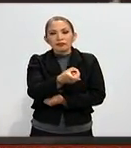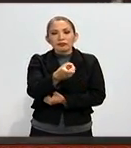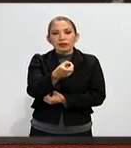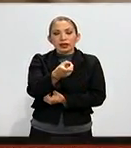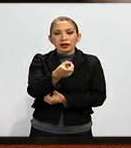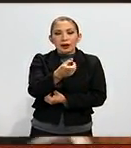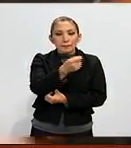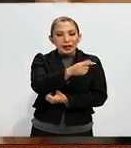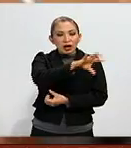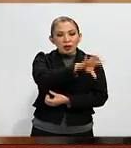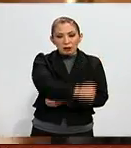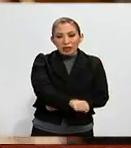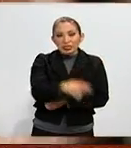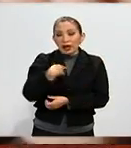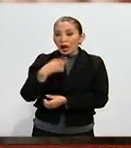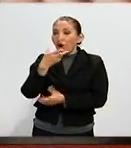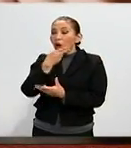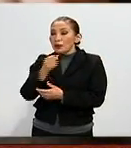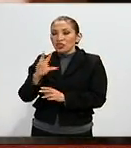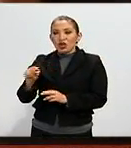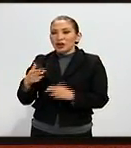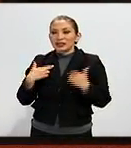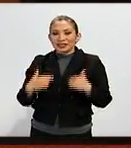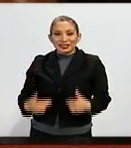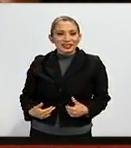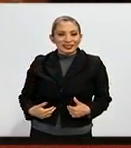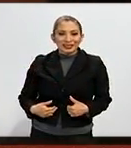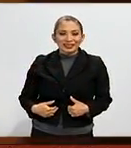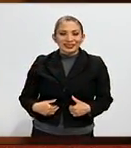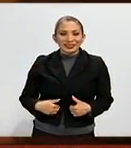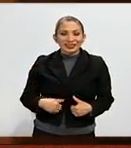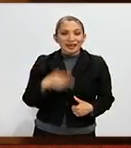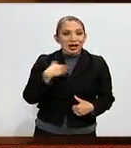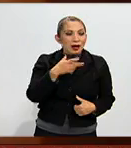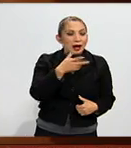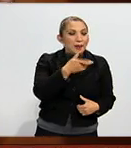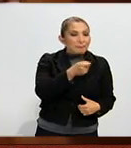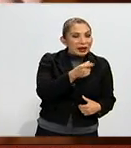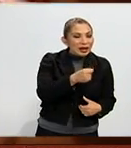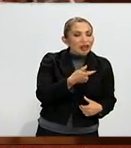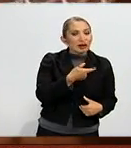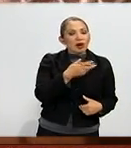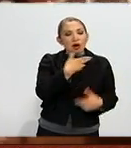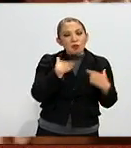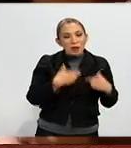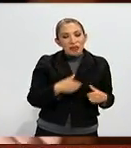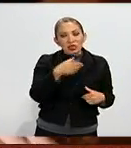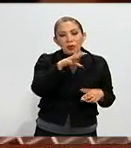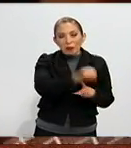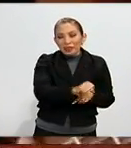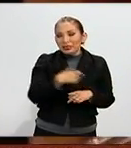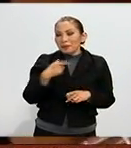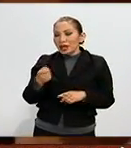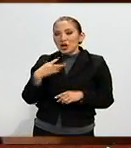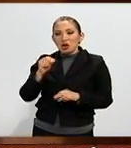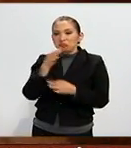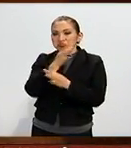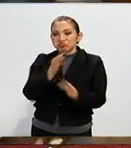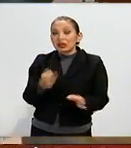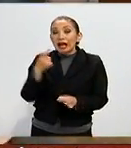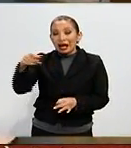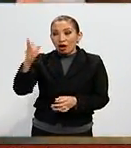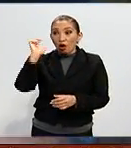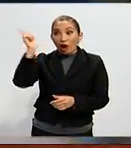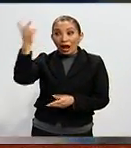perro muerde hombre no es noticia, hombre muerde perro es noticia. Así es. Así es, pues Así es. La próxima vez que venga a